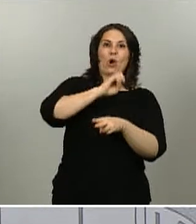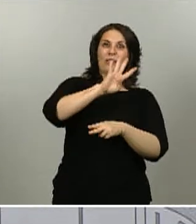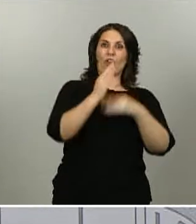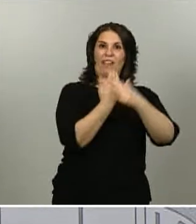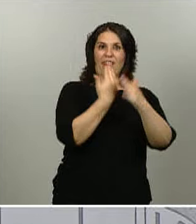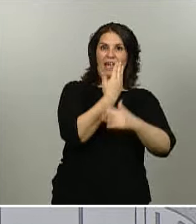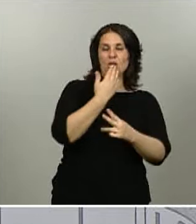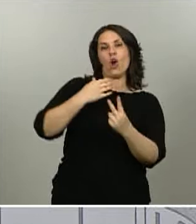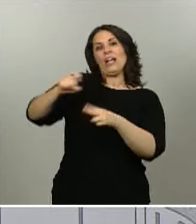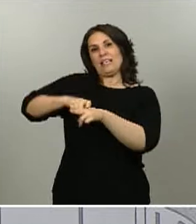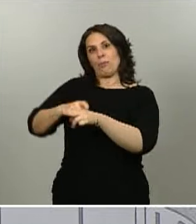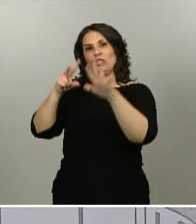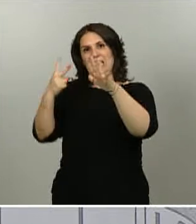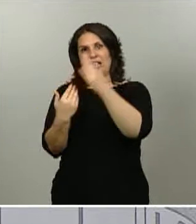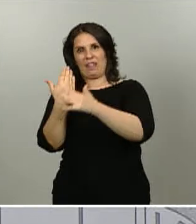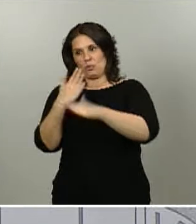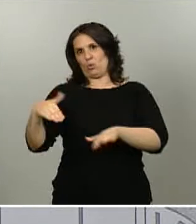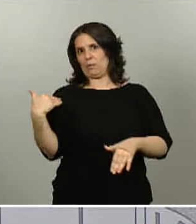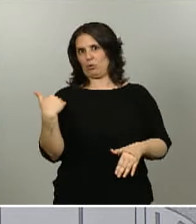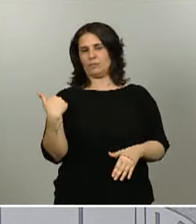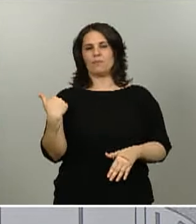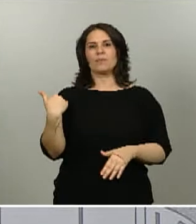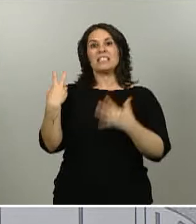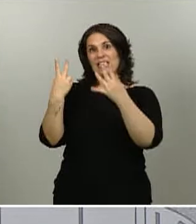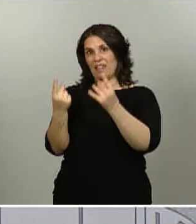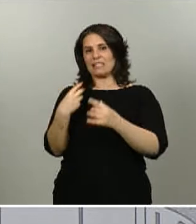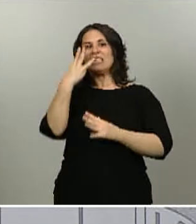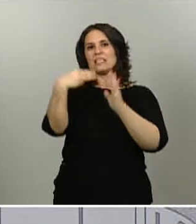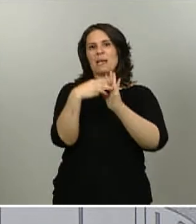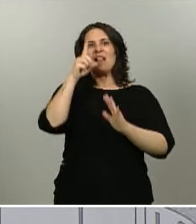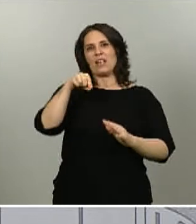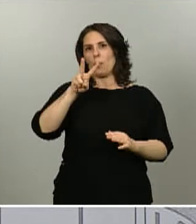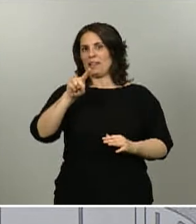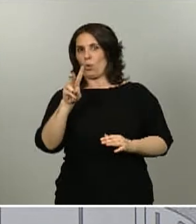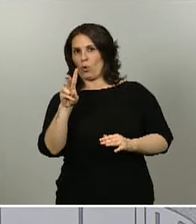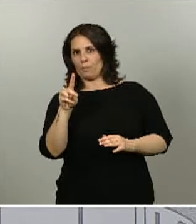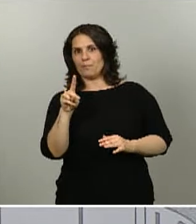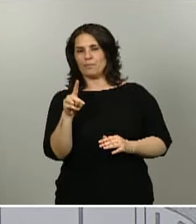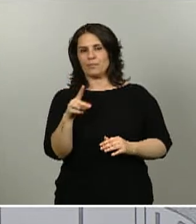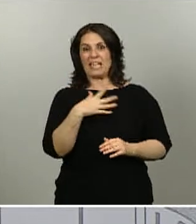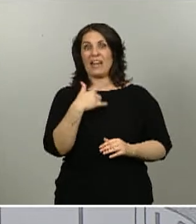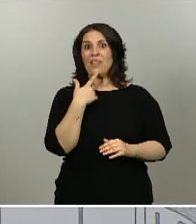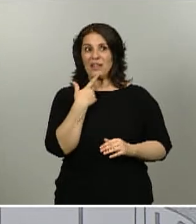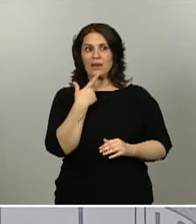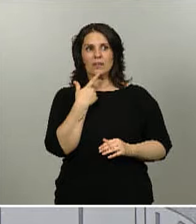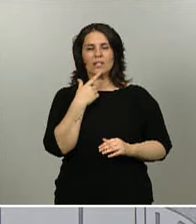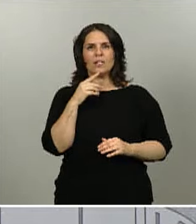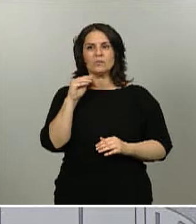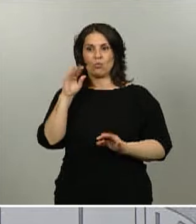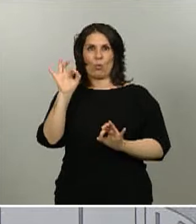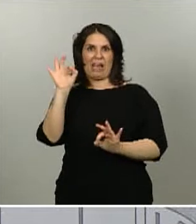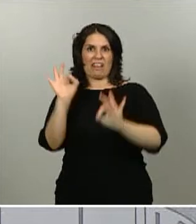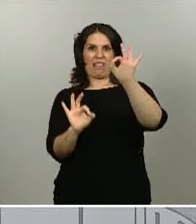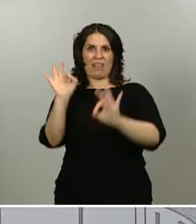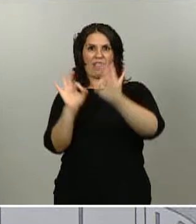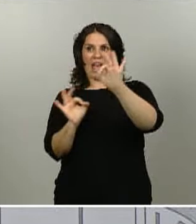en los últimos 7 días han sido 3.121, lo que implica una incidencia acumulada de 7 días